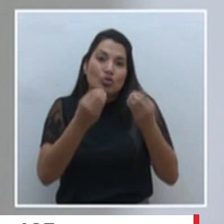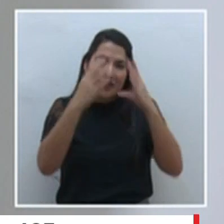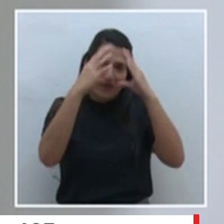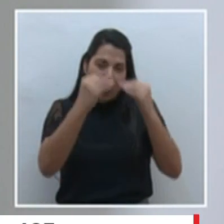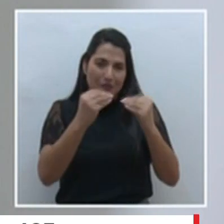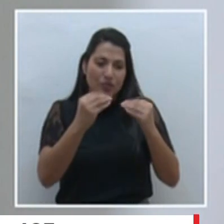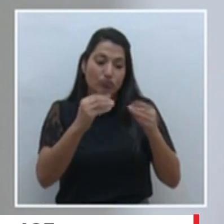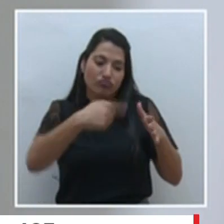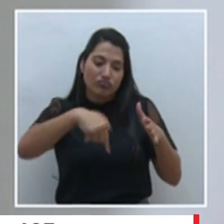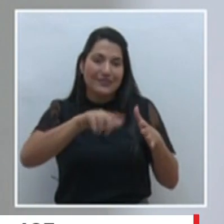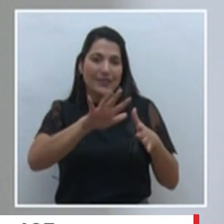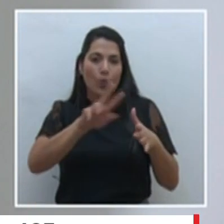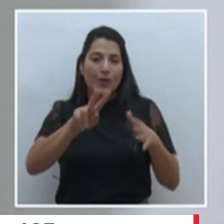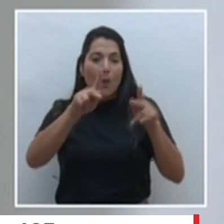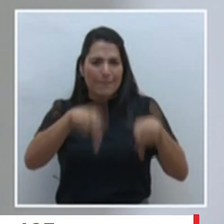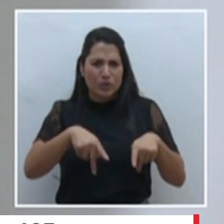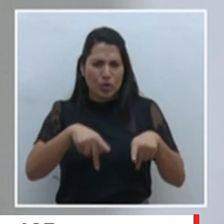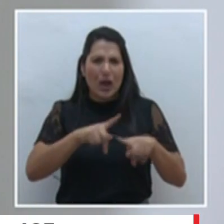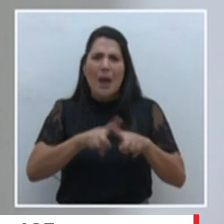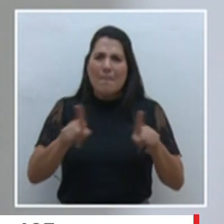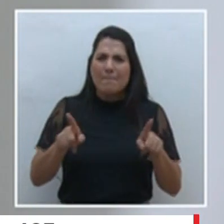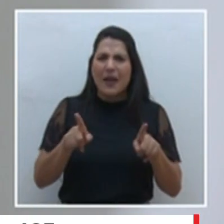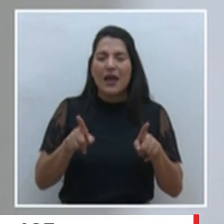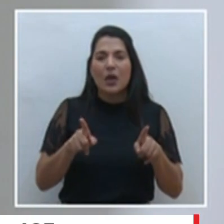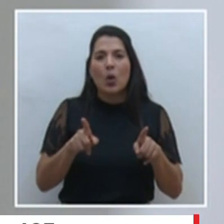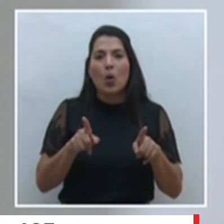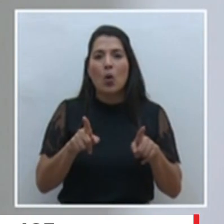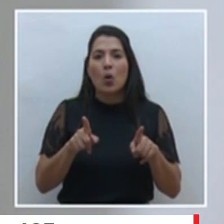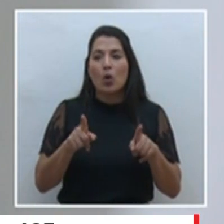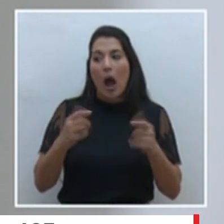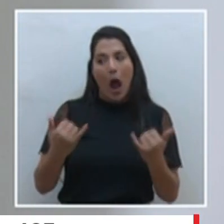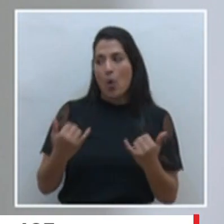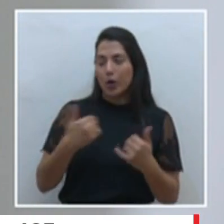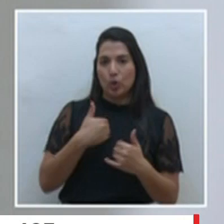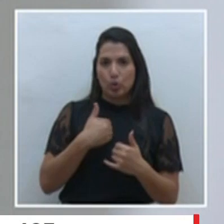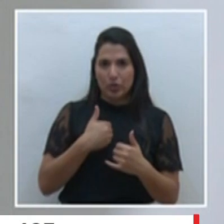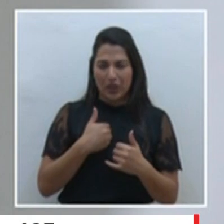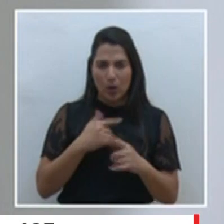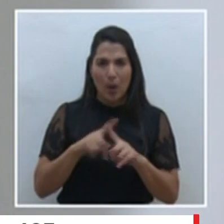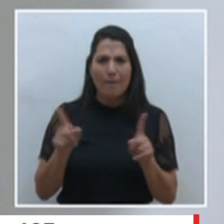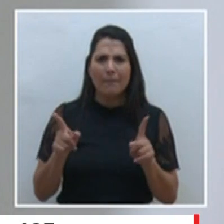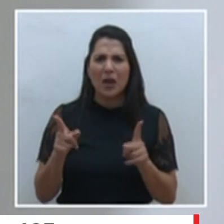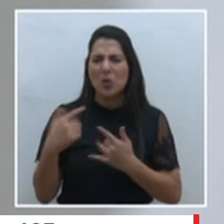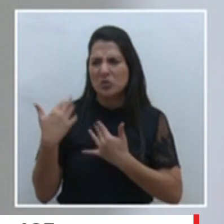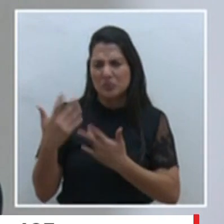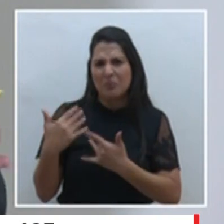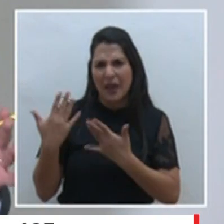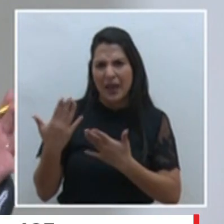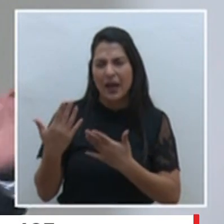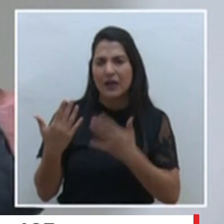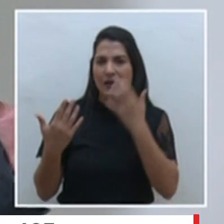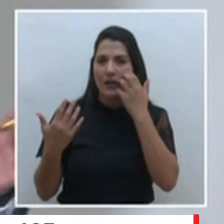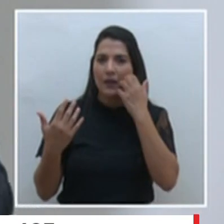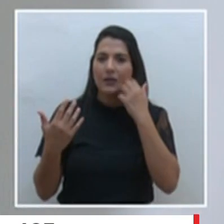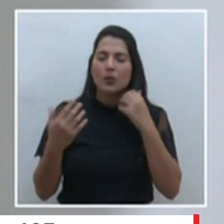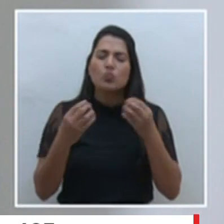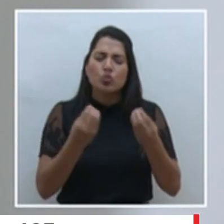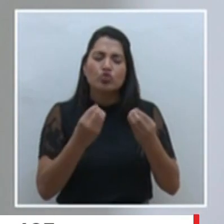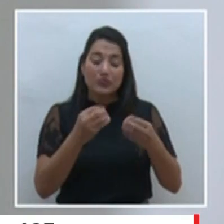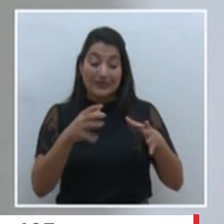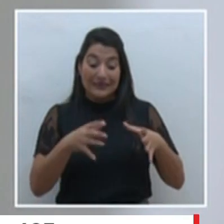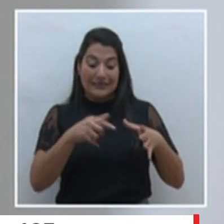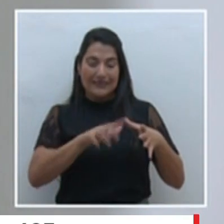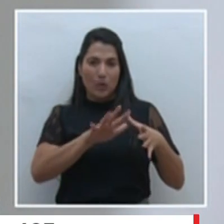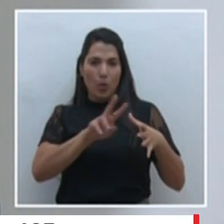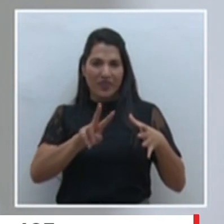dato siempre lo tenemos generalmente cerca del corte de la conferencia. Ahorita no lo tengo a mano, pero se espera que sí se ha visto que muchos son relacionados con